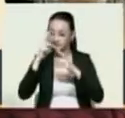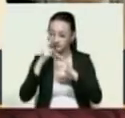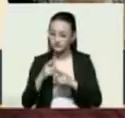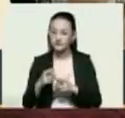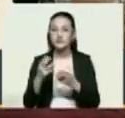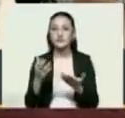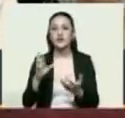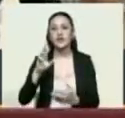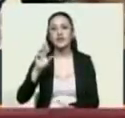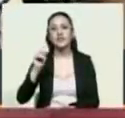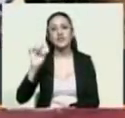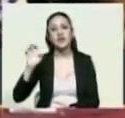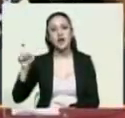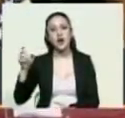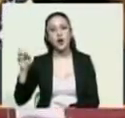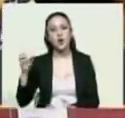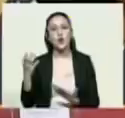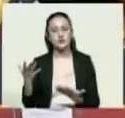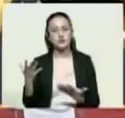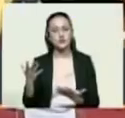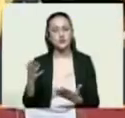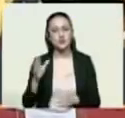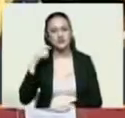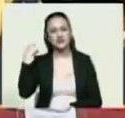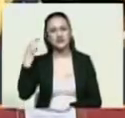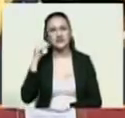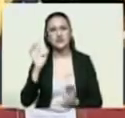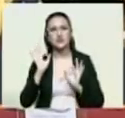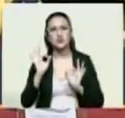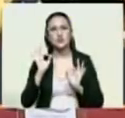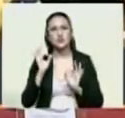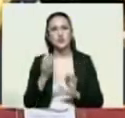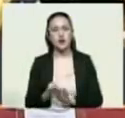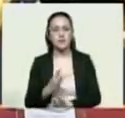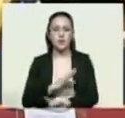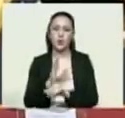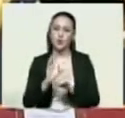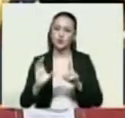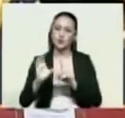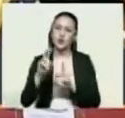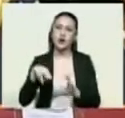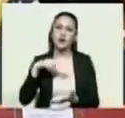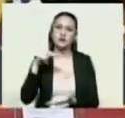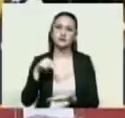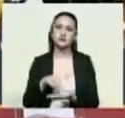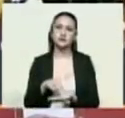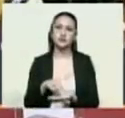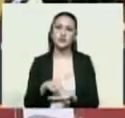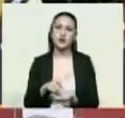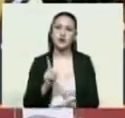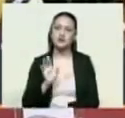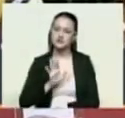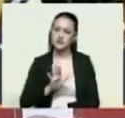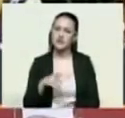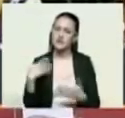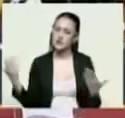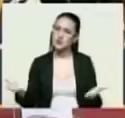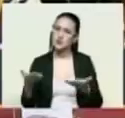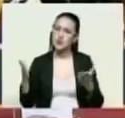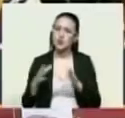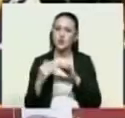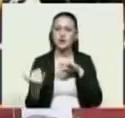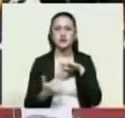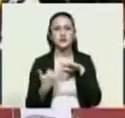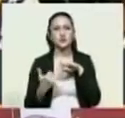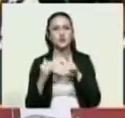Diego Rísquez una de sus columnas en la cinematografía y en la cultura nacional. Y ese es el espíritu que ha de animar a las